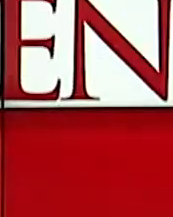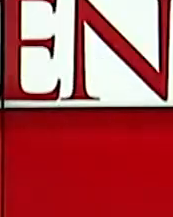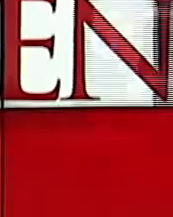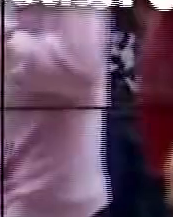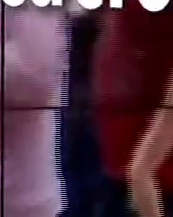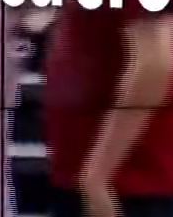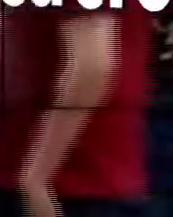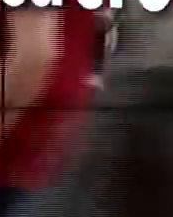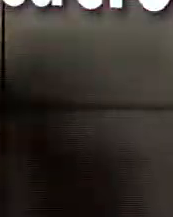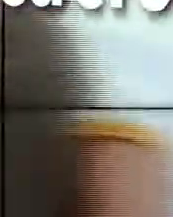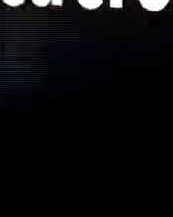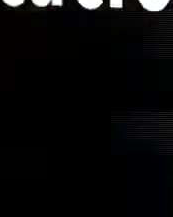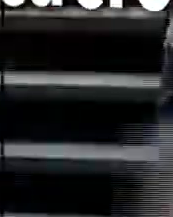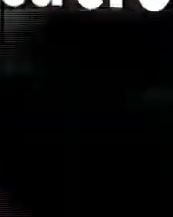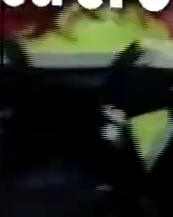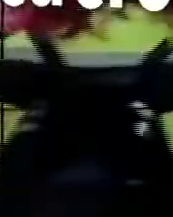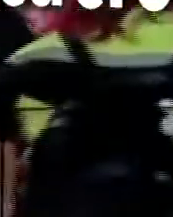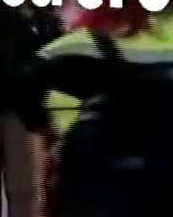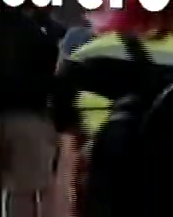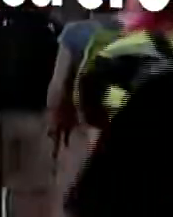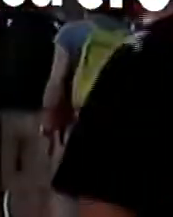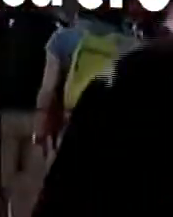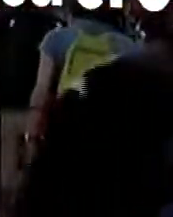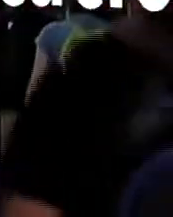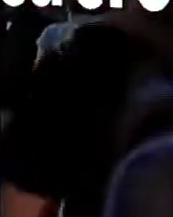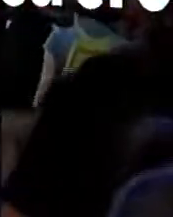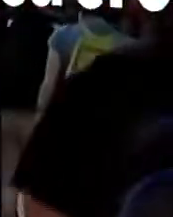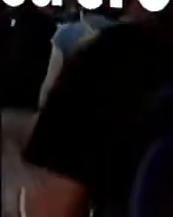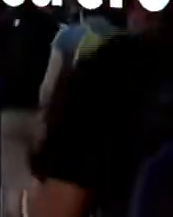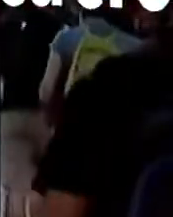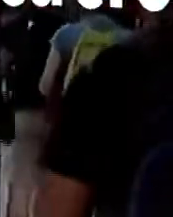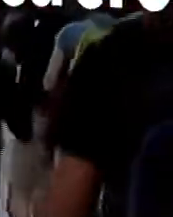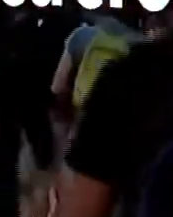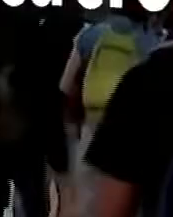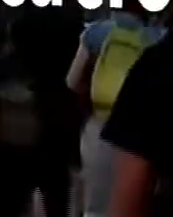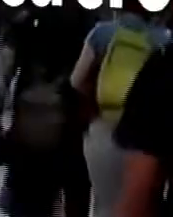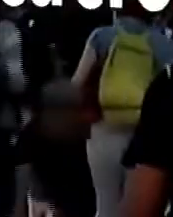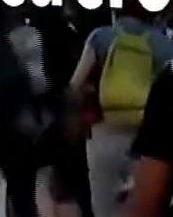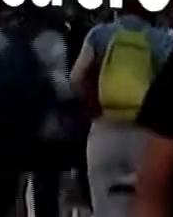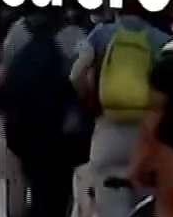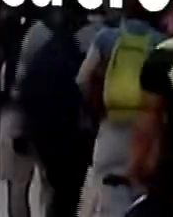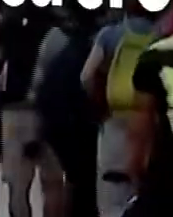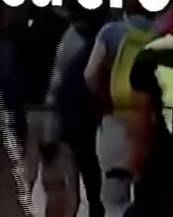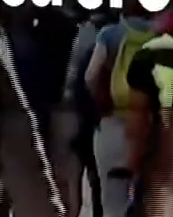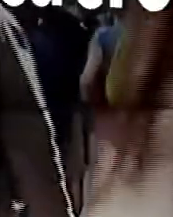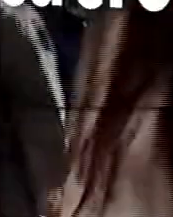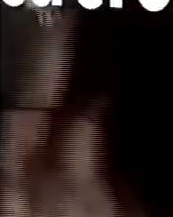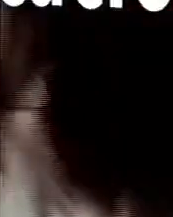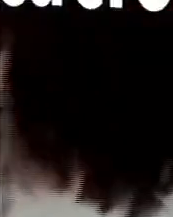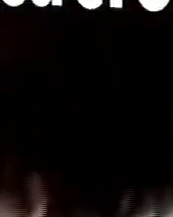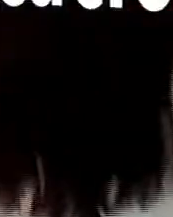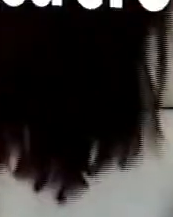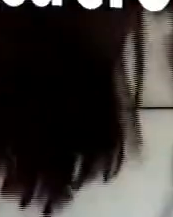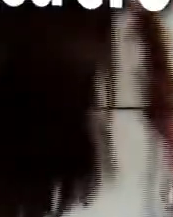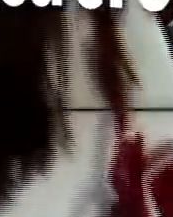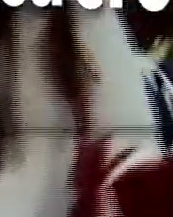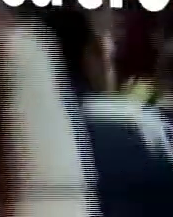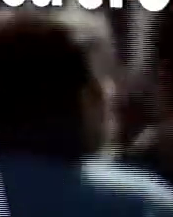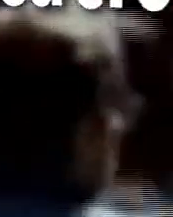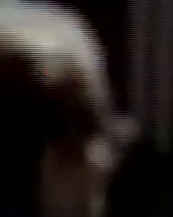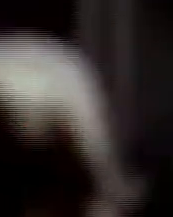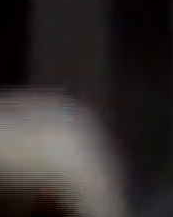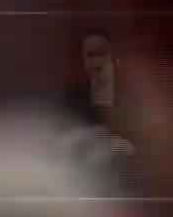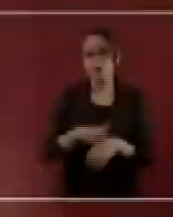se recordó hoy a la población que no hay vacaciones de Semana Santa y piden a los ciudadanos que no salgan de sus casas.